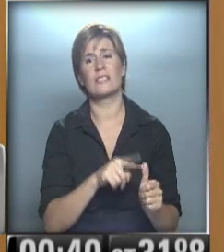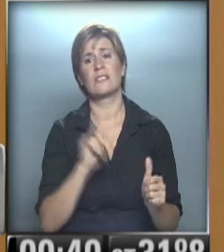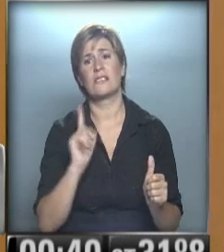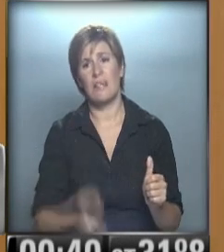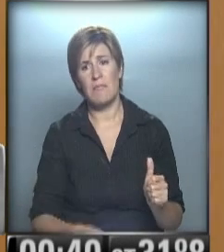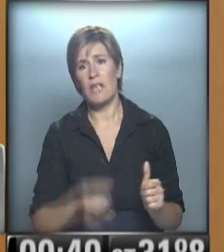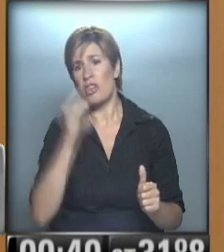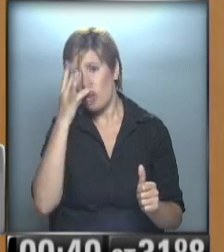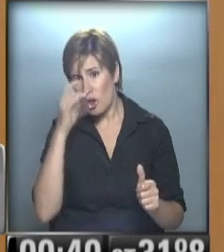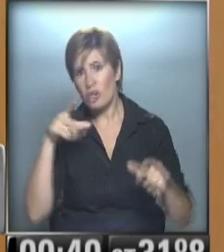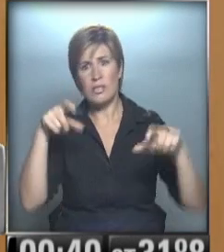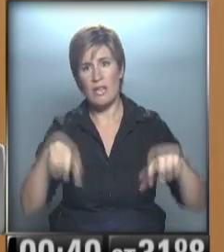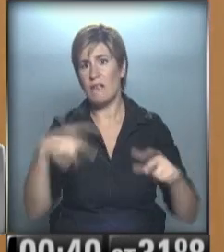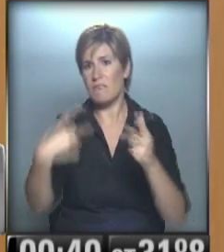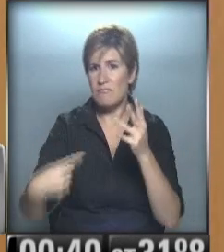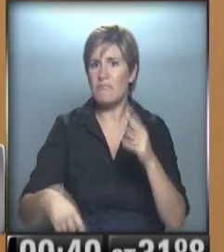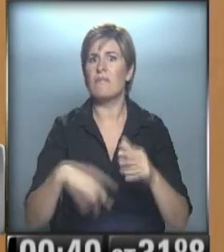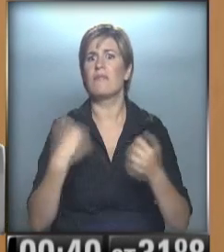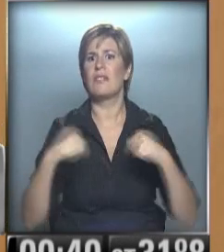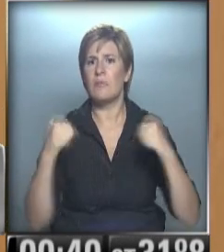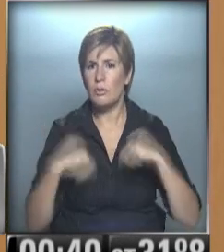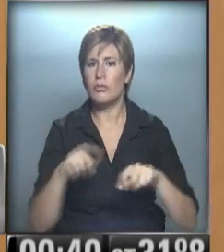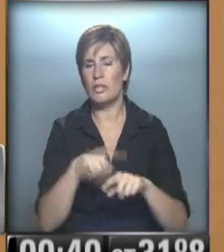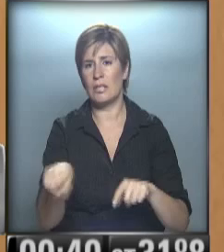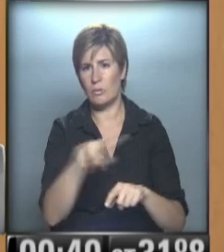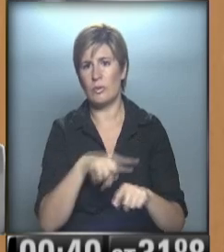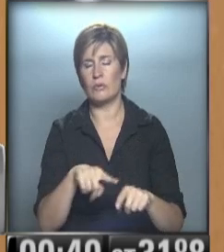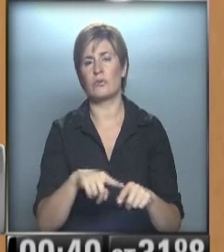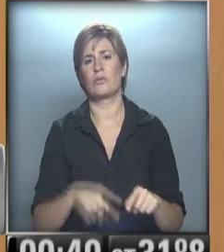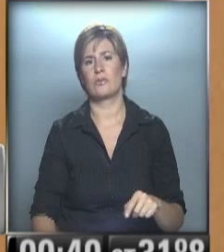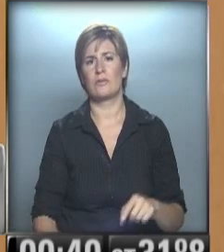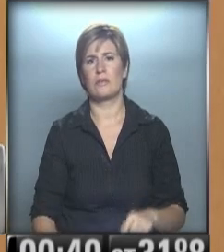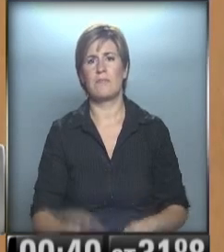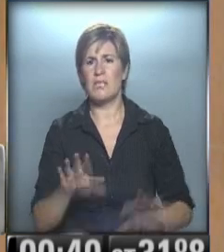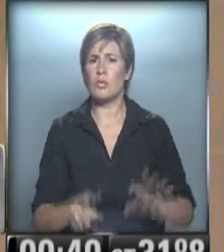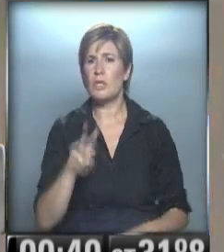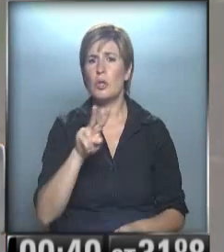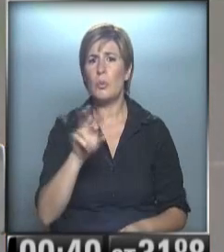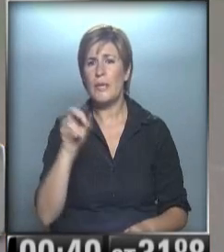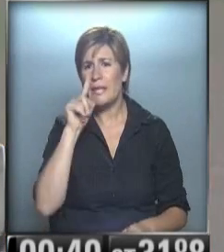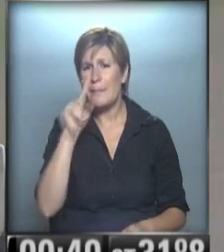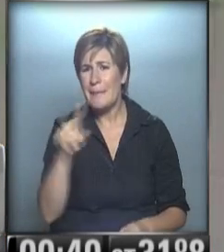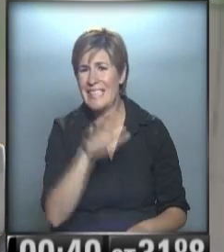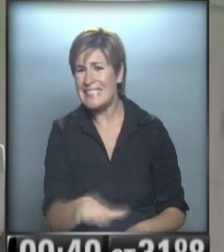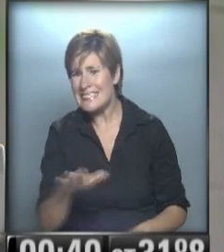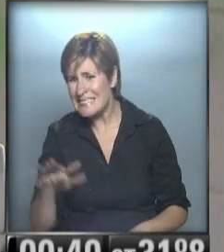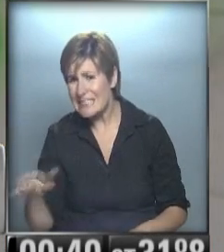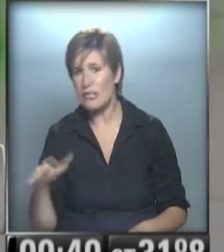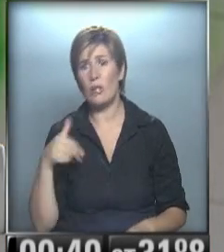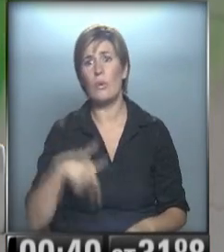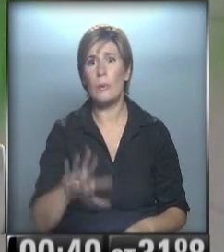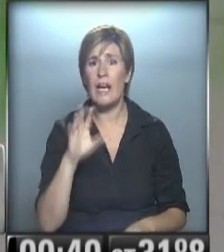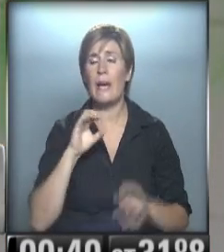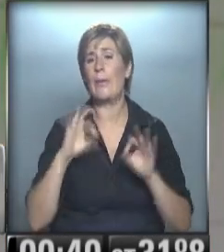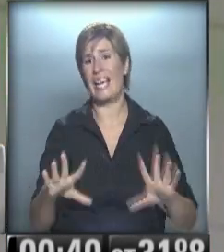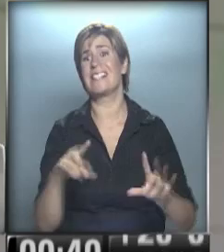12 polideportivos de la Ciudad de Buenos Aires que dependen de la Subsecretaría de Deportes. Alrededor de 20.000 chicos en total que están afectados a la colonia. Graciela, ¿y